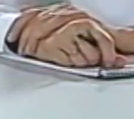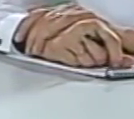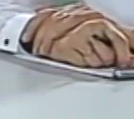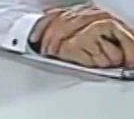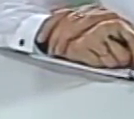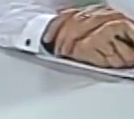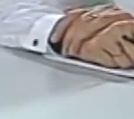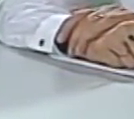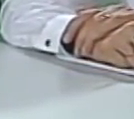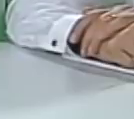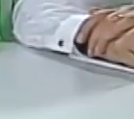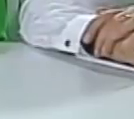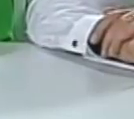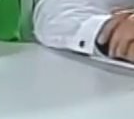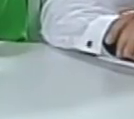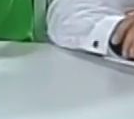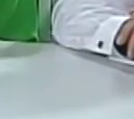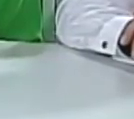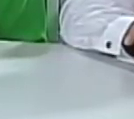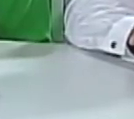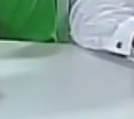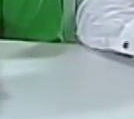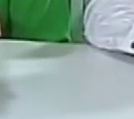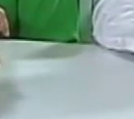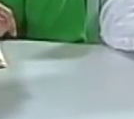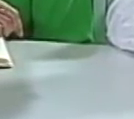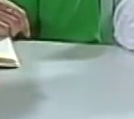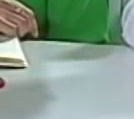por el trabajo permanente, el trabajo